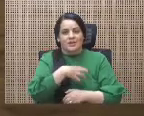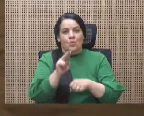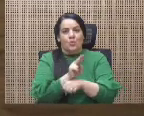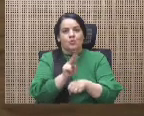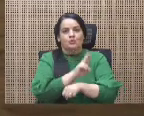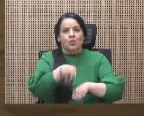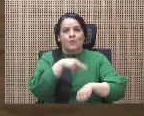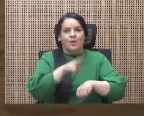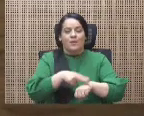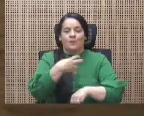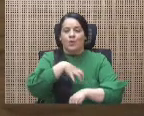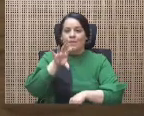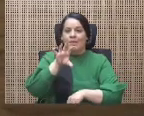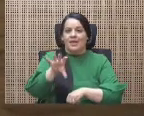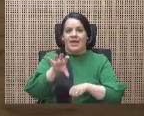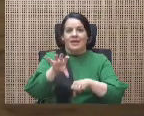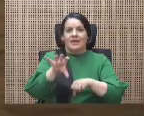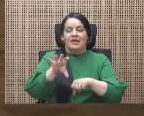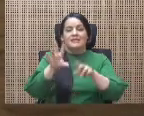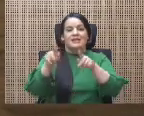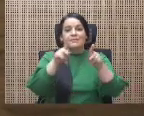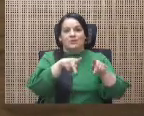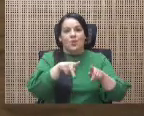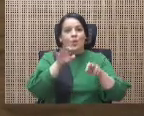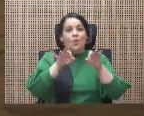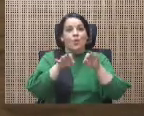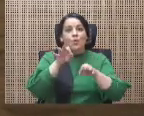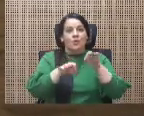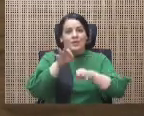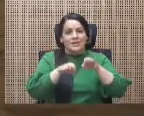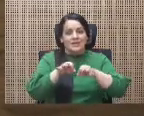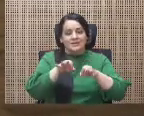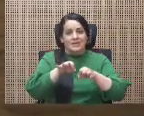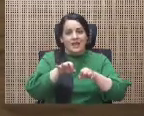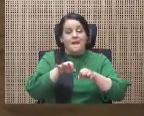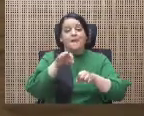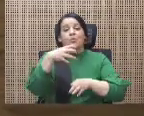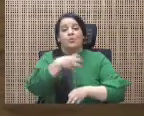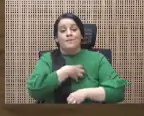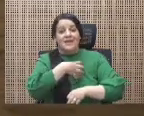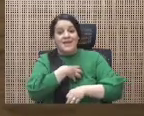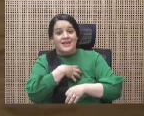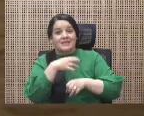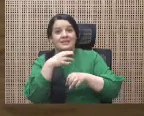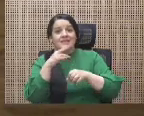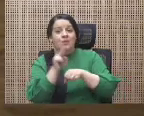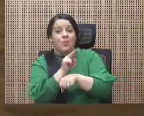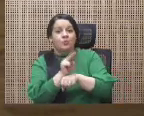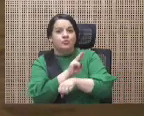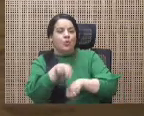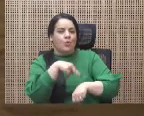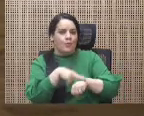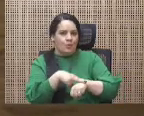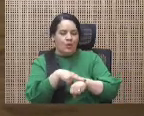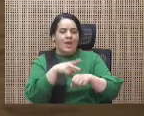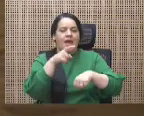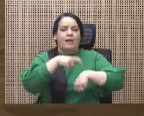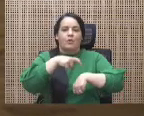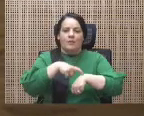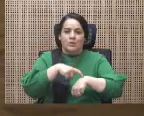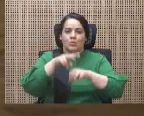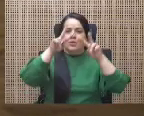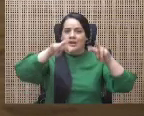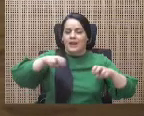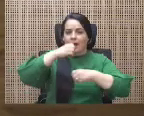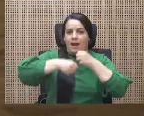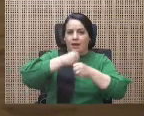jurídicas amparadas a la ley de Dinadeco. Pero ojo que dice los bienes de uso común. De hecho, a la hora de analizar años atrás